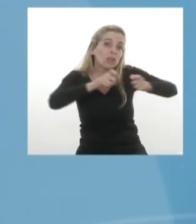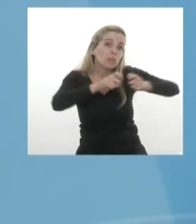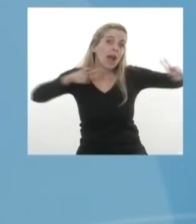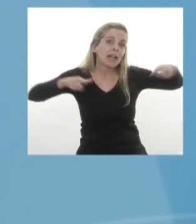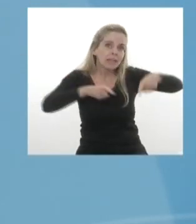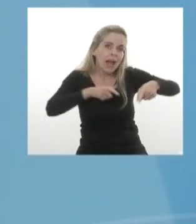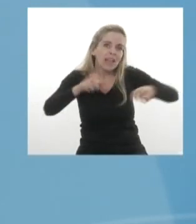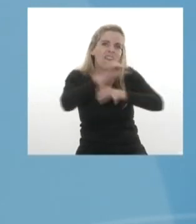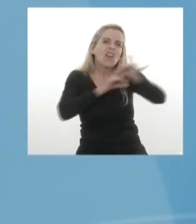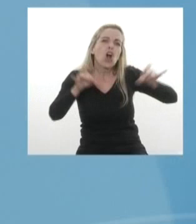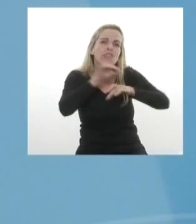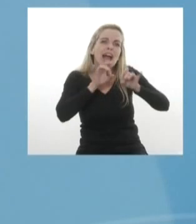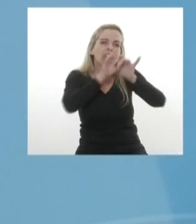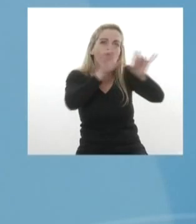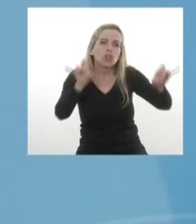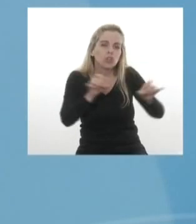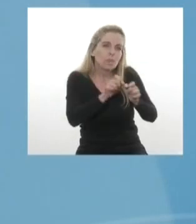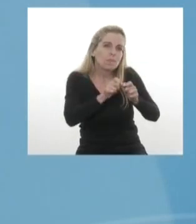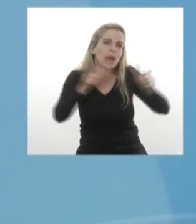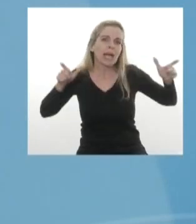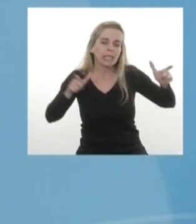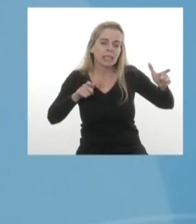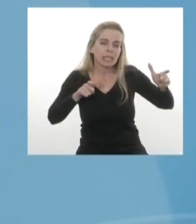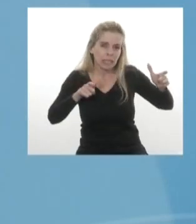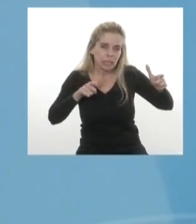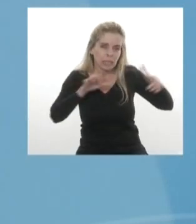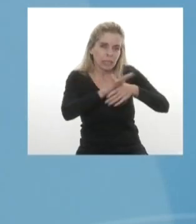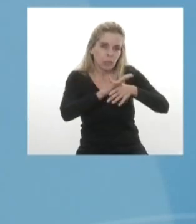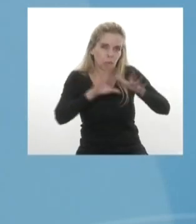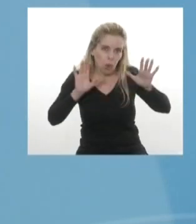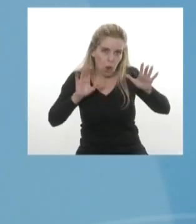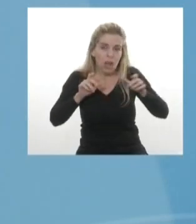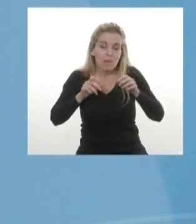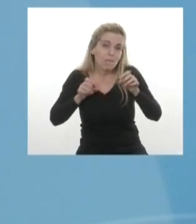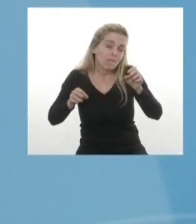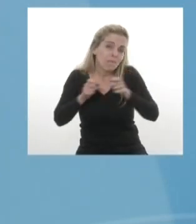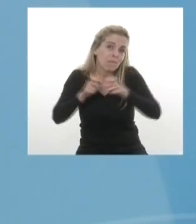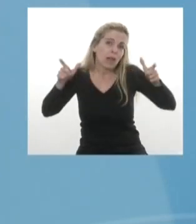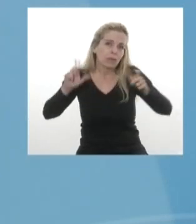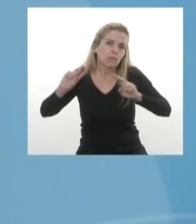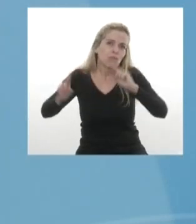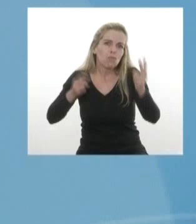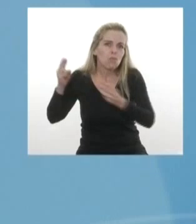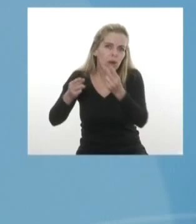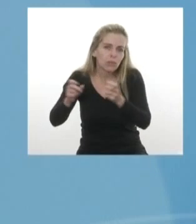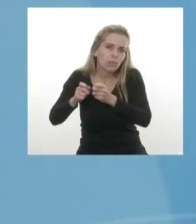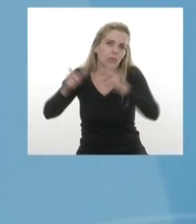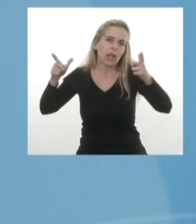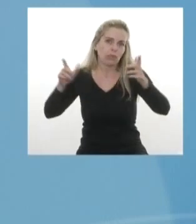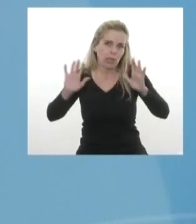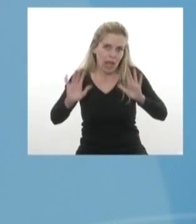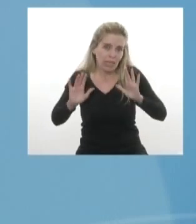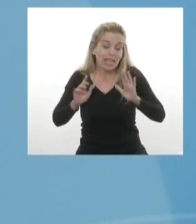se genera mayor transmisión del virus, mayor mortalidad y un riesgo concreto